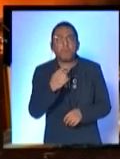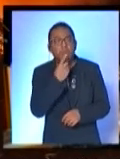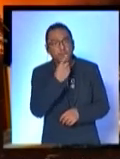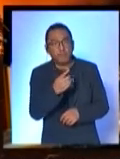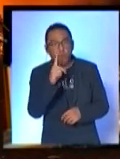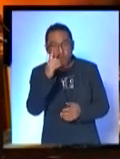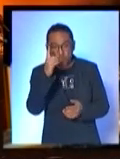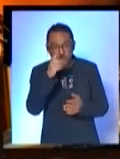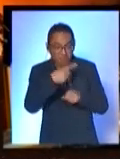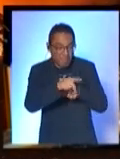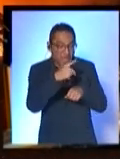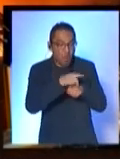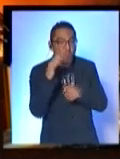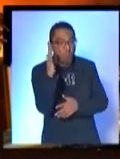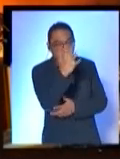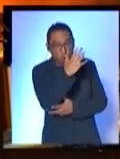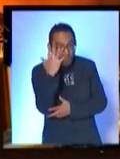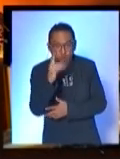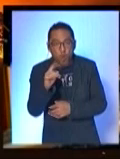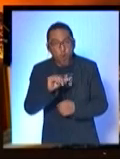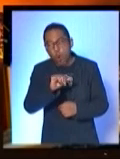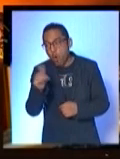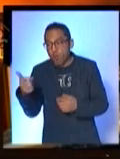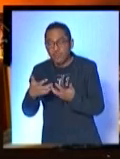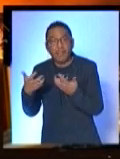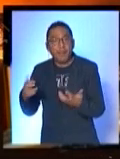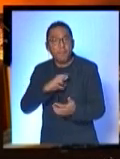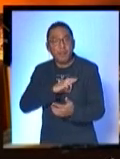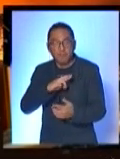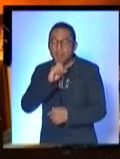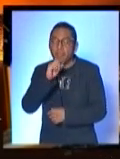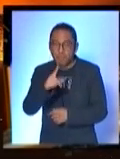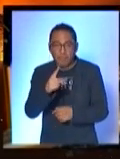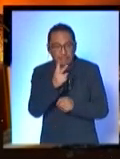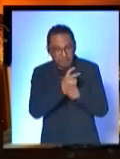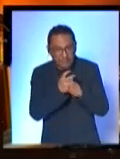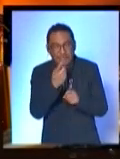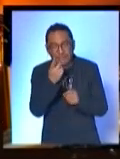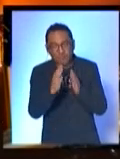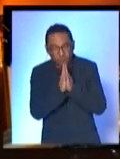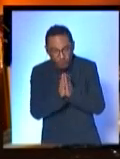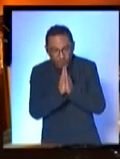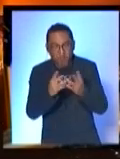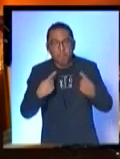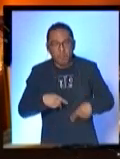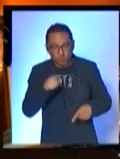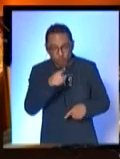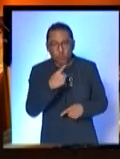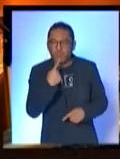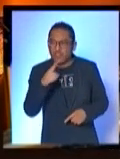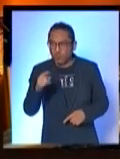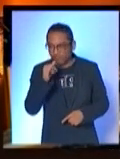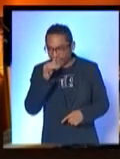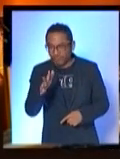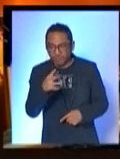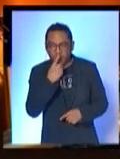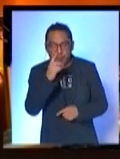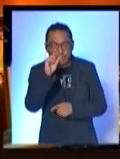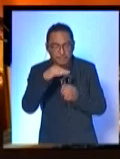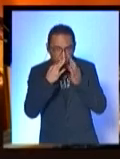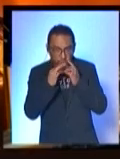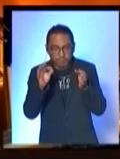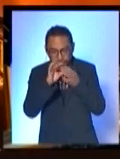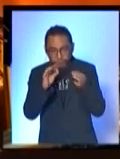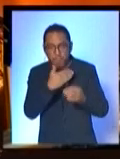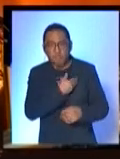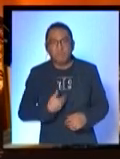afectó la zona de bosque, sino también algunos predios particulares, e hizo la invitación para que los ciudadanos se sumen a estas denuncias. Escuchemos lo que dijo para SM Noticias